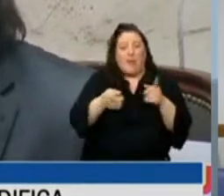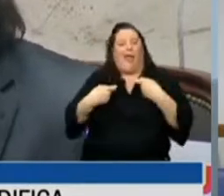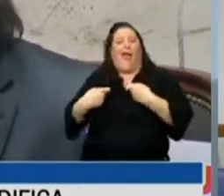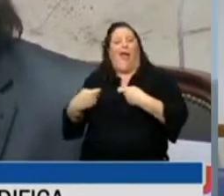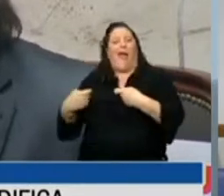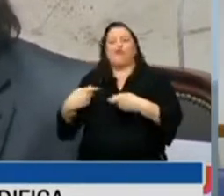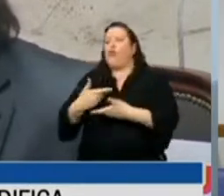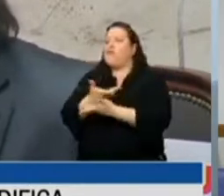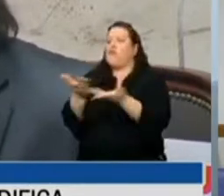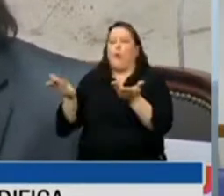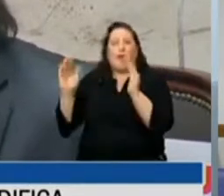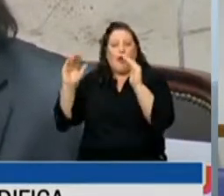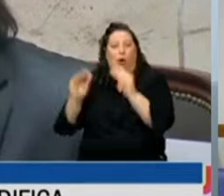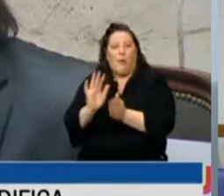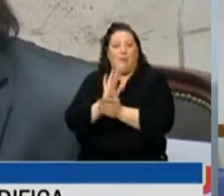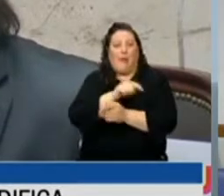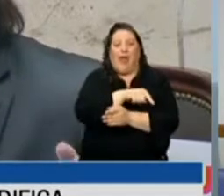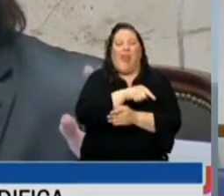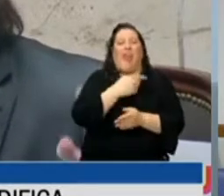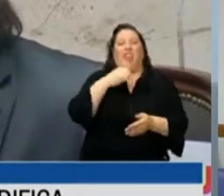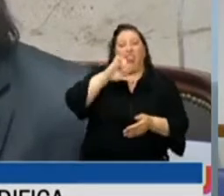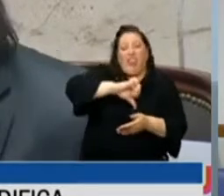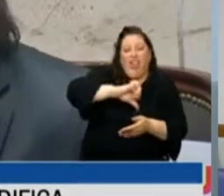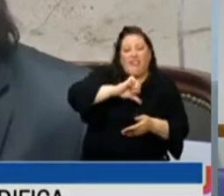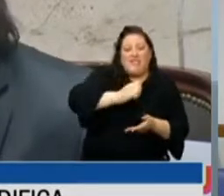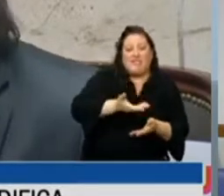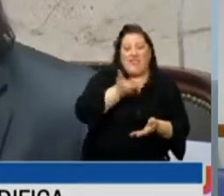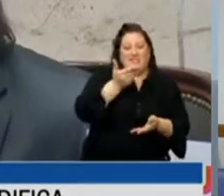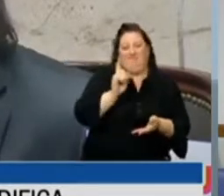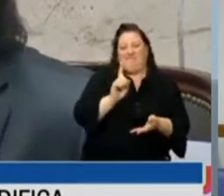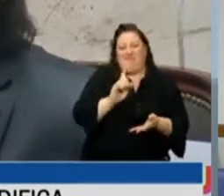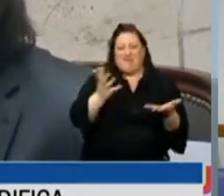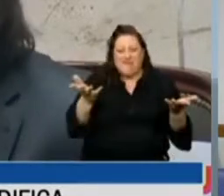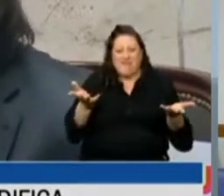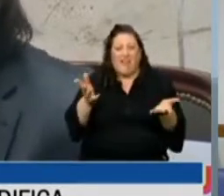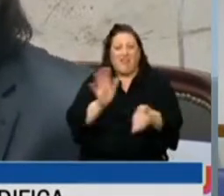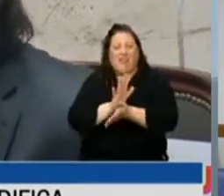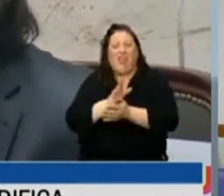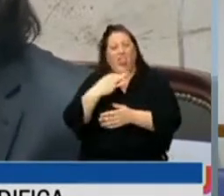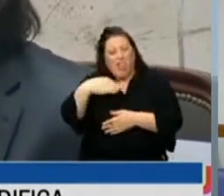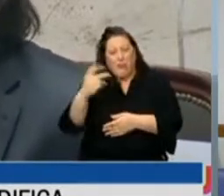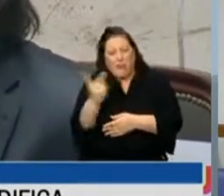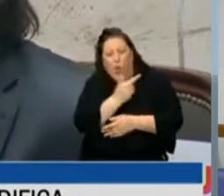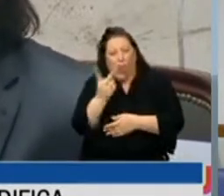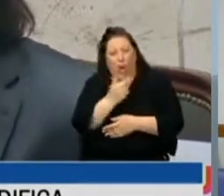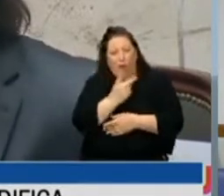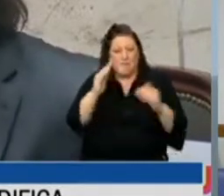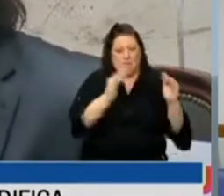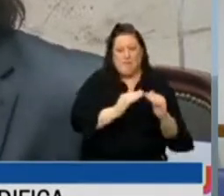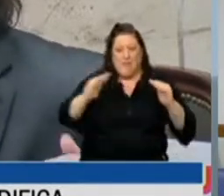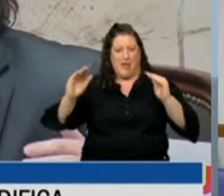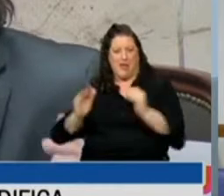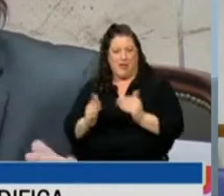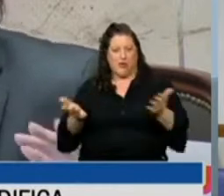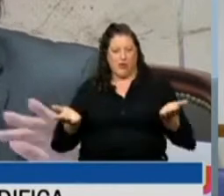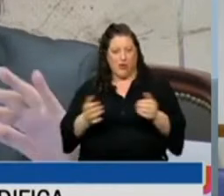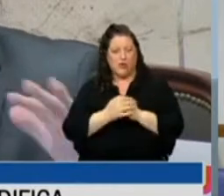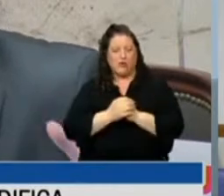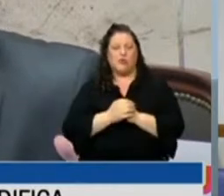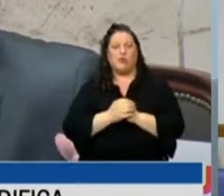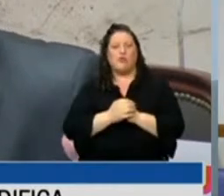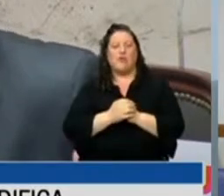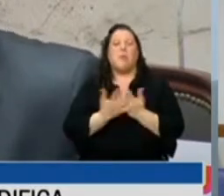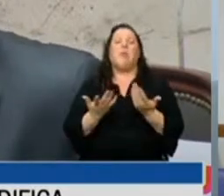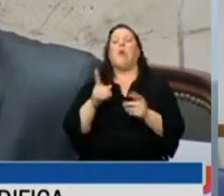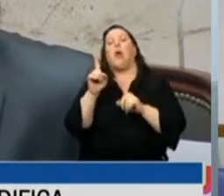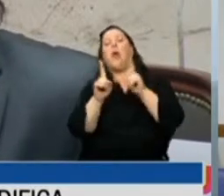él admitió eso y lo había admitido un poco antes en una entrevista en la nación más que circuló estos días en redes donde decía